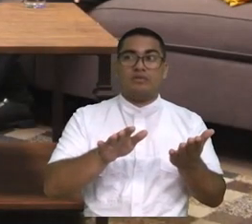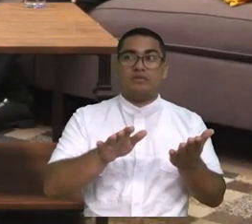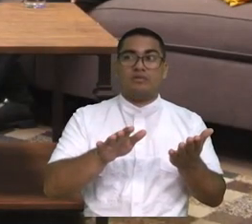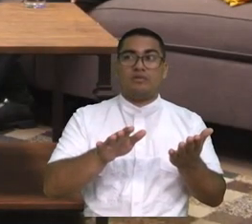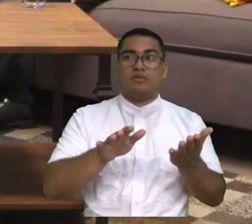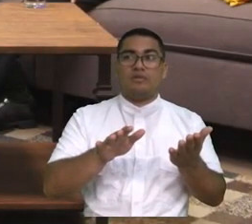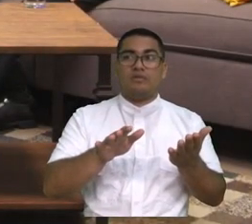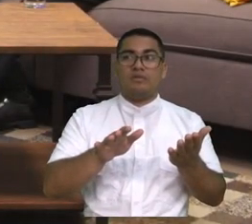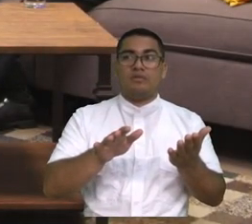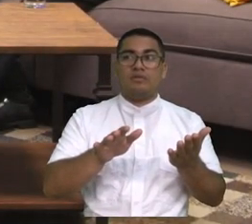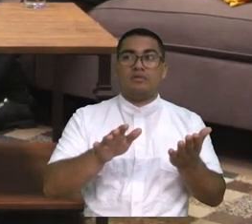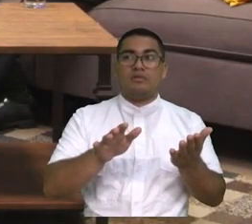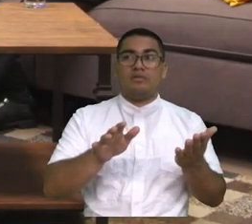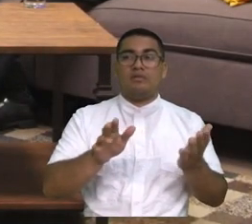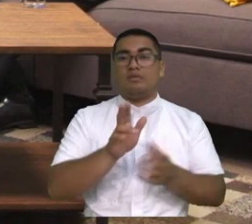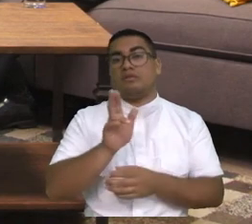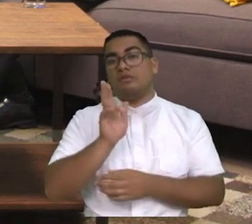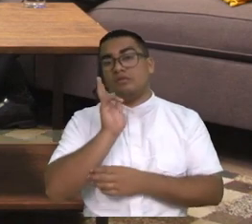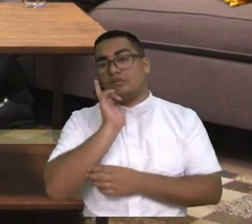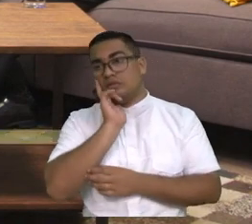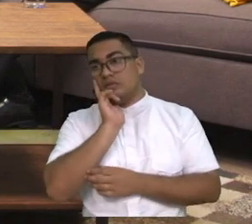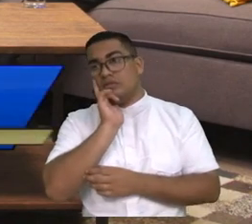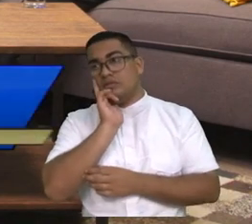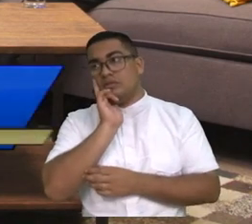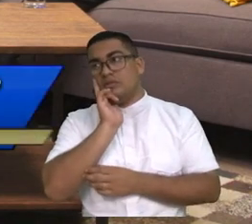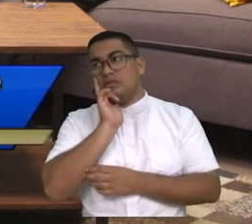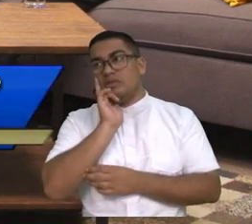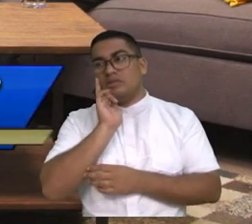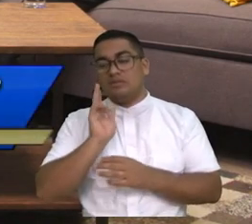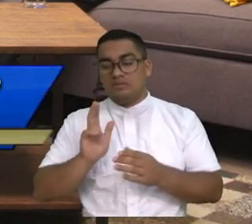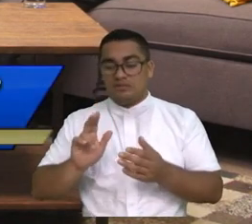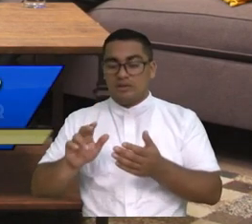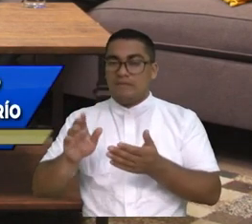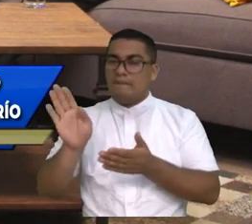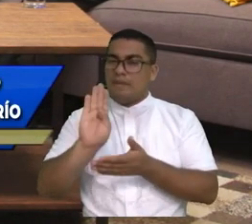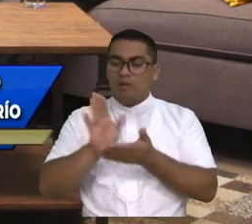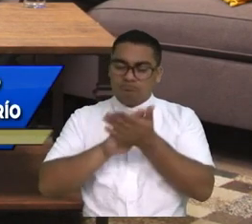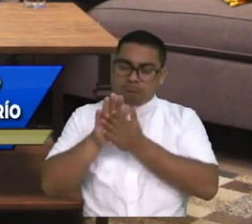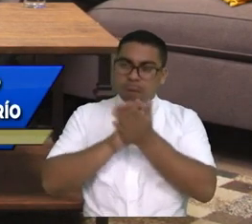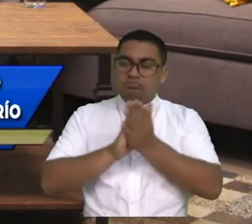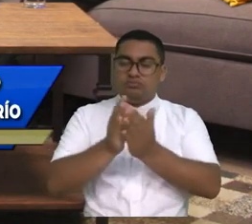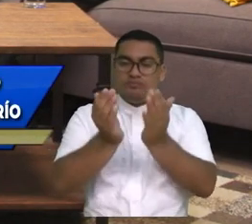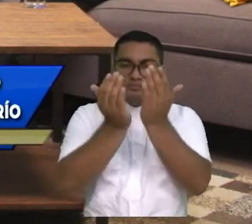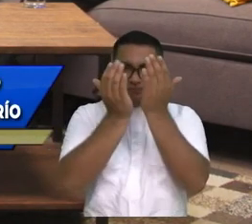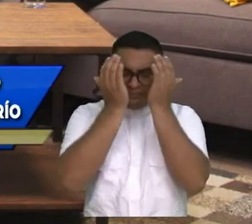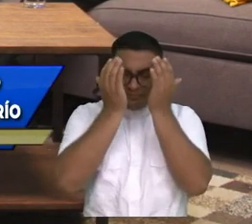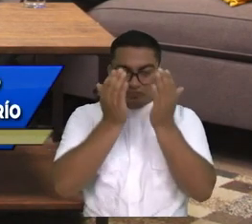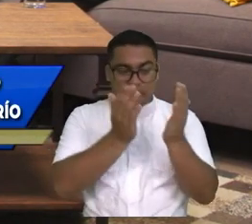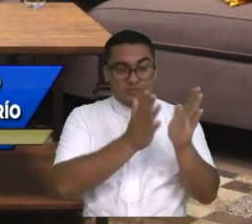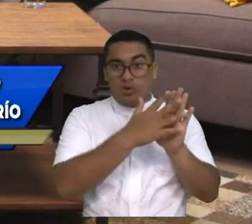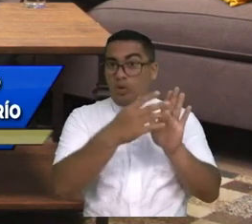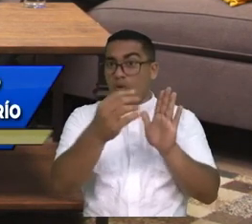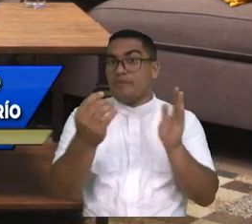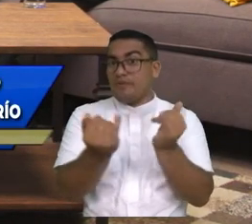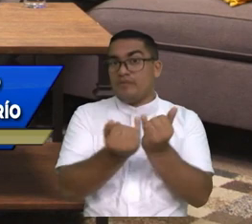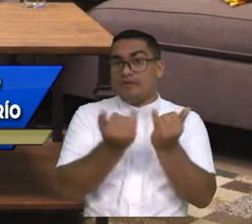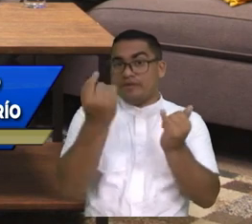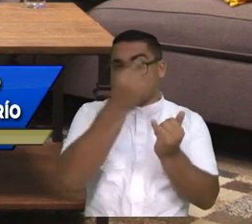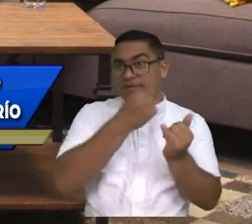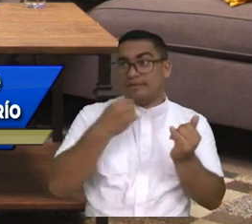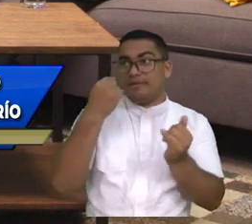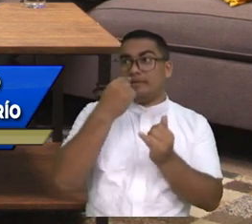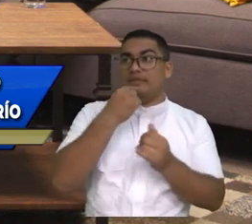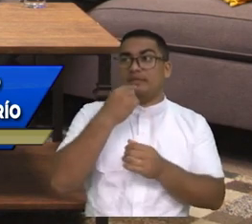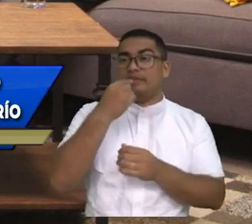la figura inerte del príncipe de las letras castellanas. El gobierno de la época de Adolfo Díaz emite un